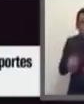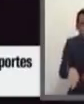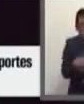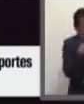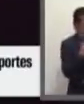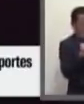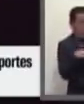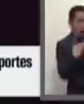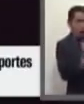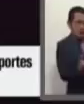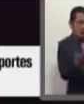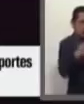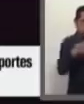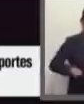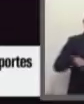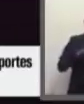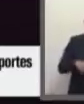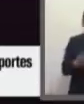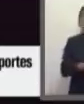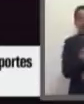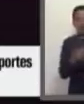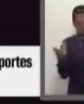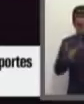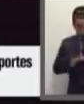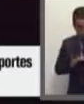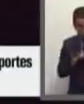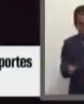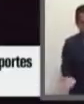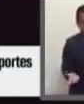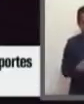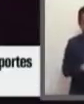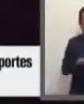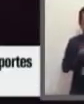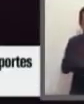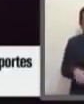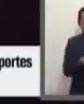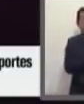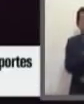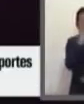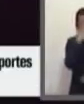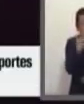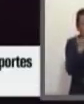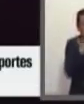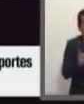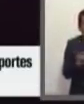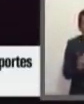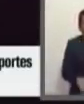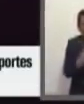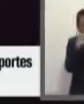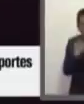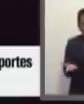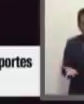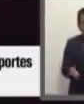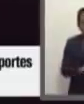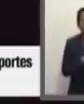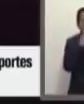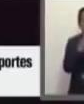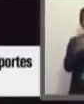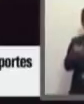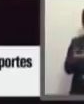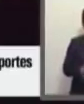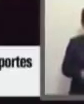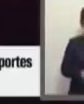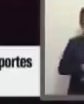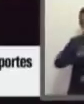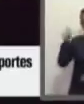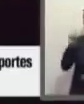murieron? ¿Del susto? ¿De qué murieron? No tiene vergüenza. ¿Cómo se atreve a decir eso? En